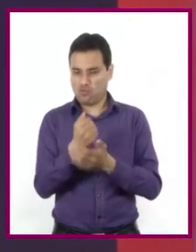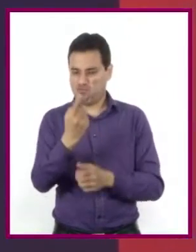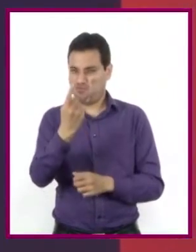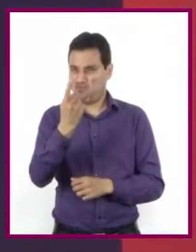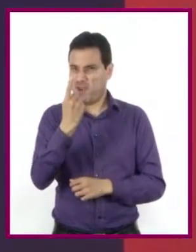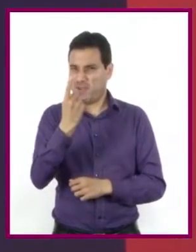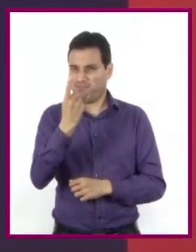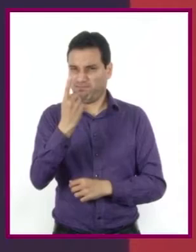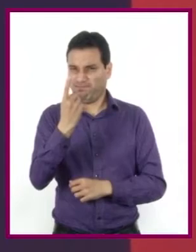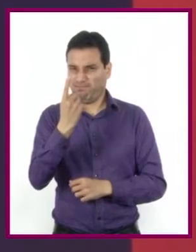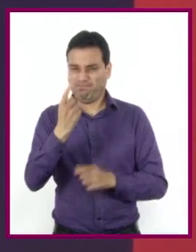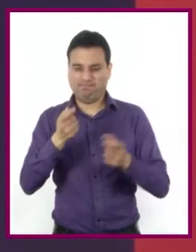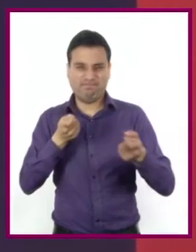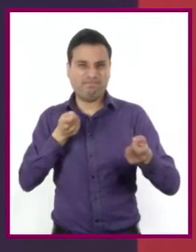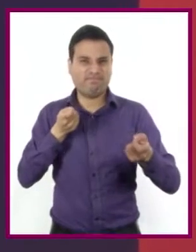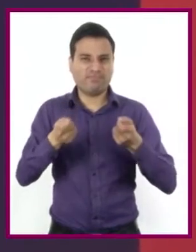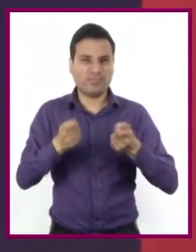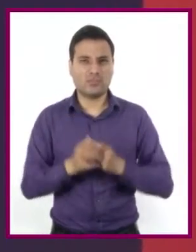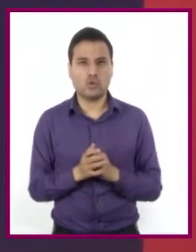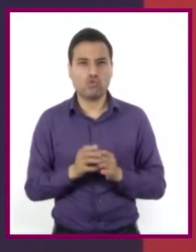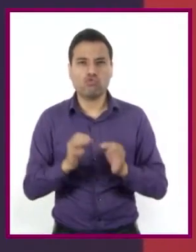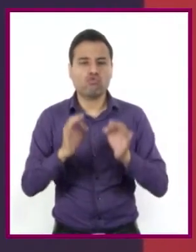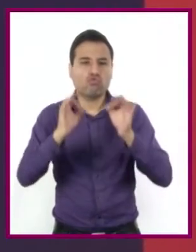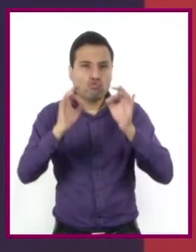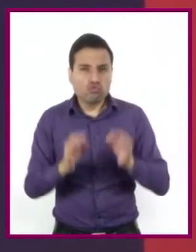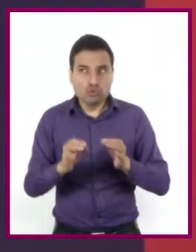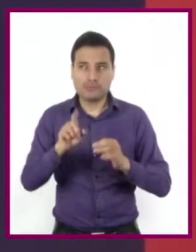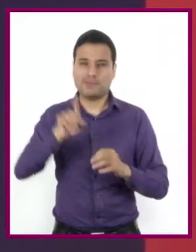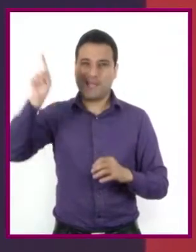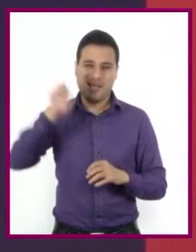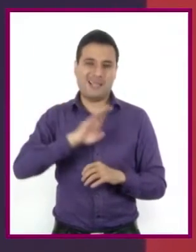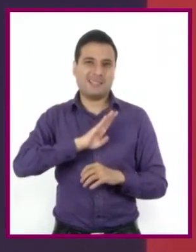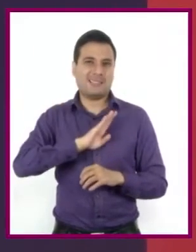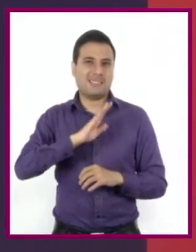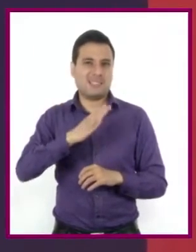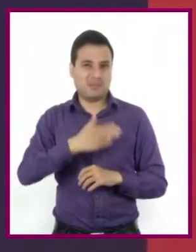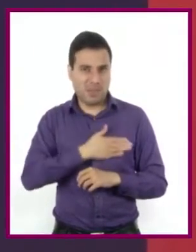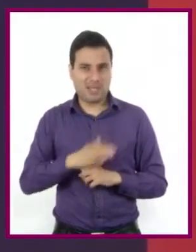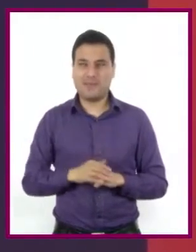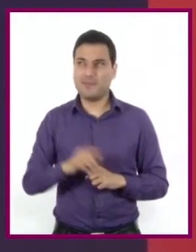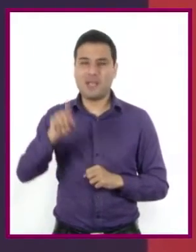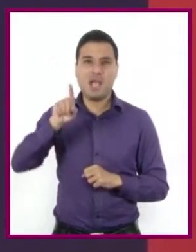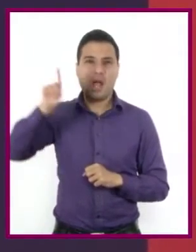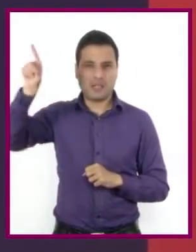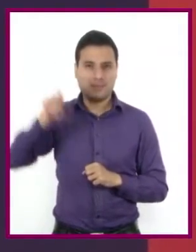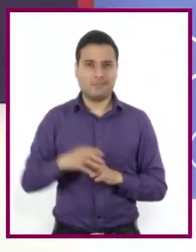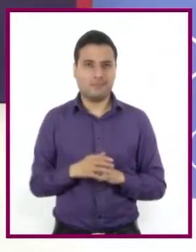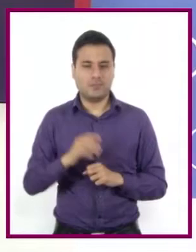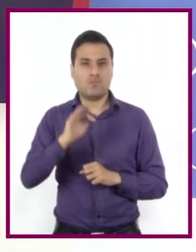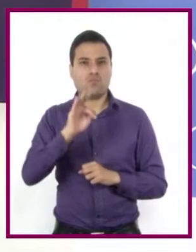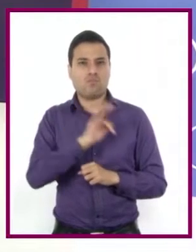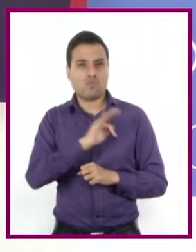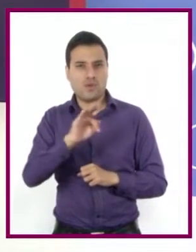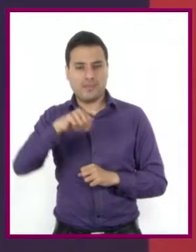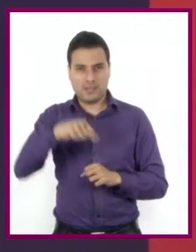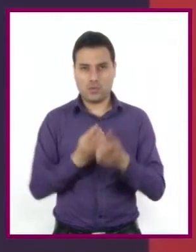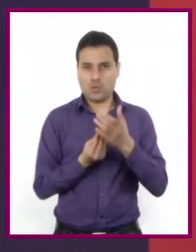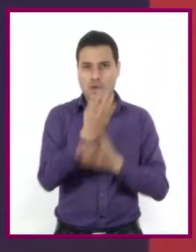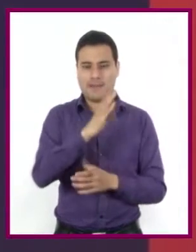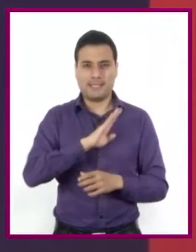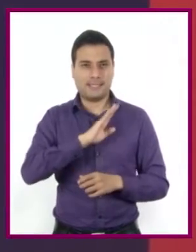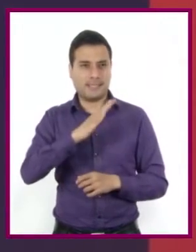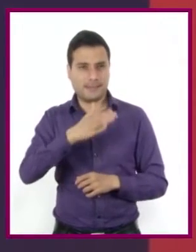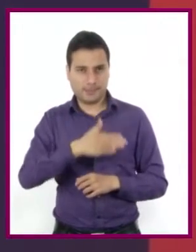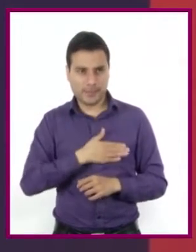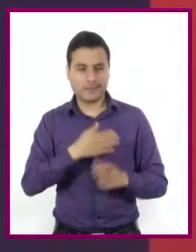El poder central estaba en España y desde ahí se dirigían los destinos de la colonia, en donde la religión jugó